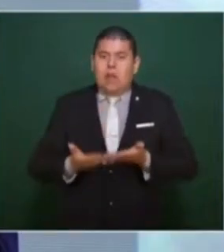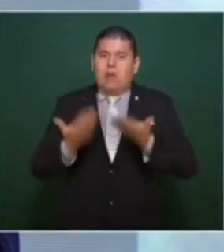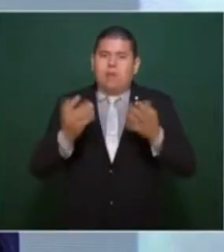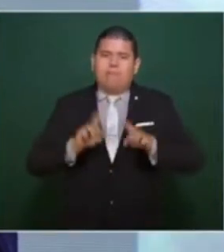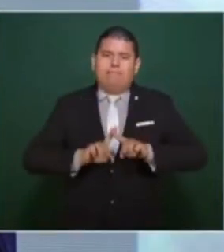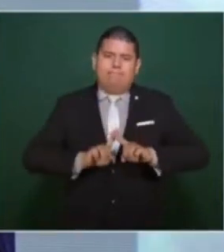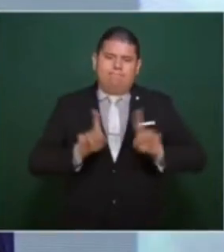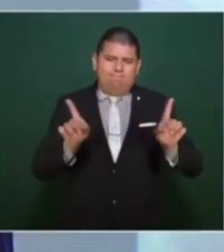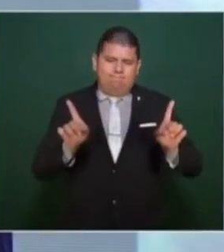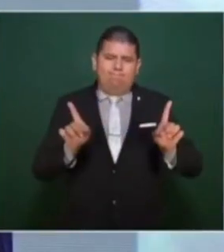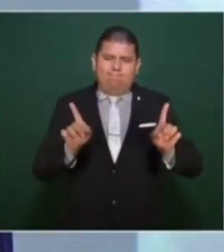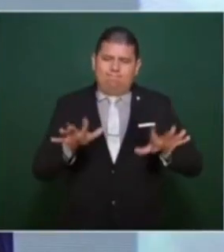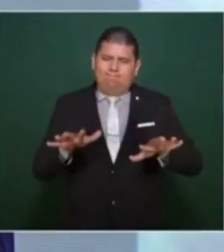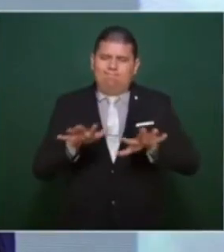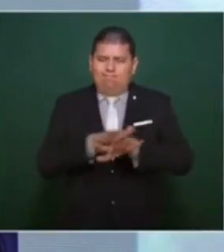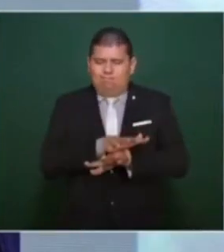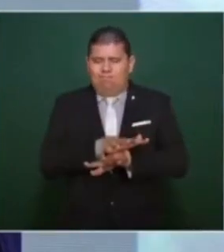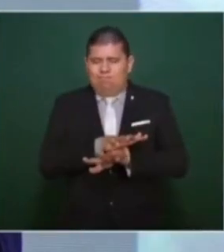no,